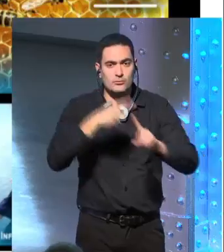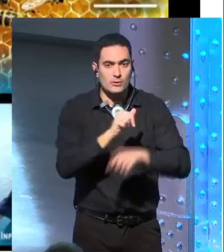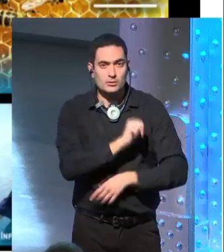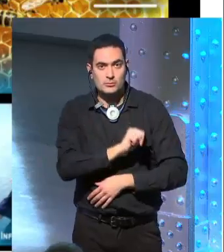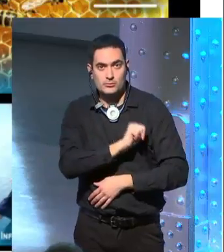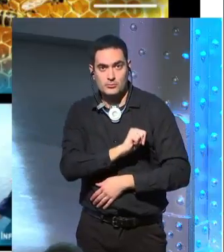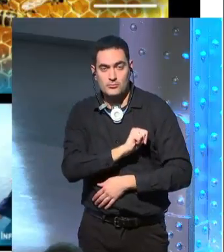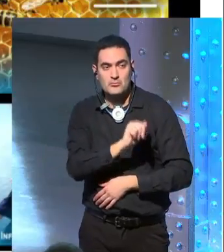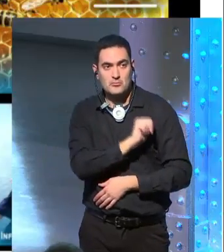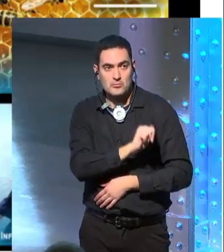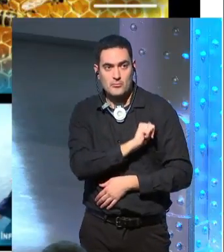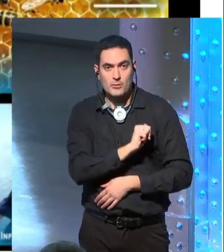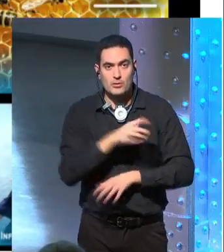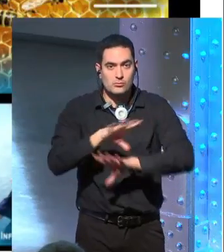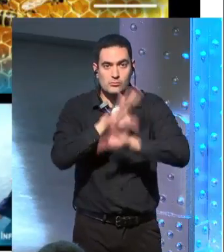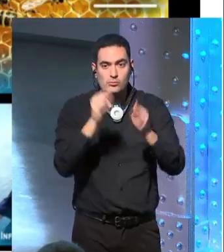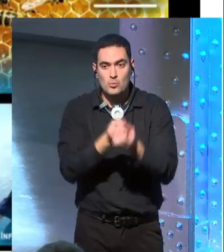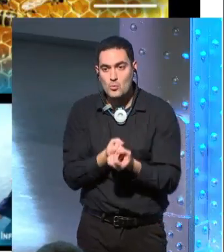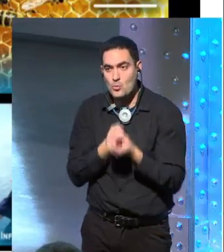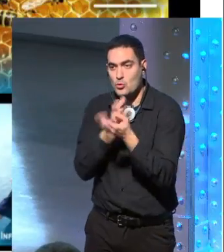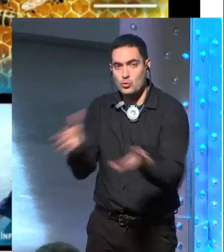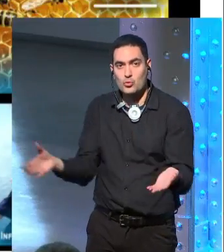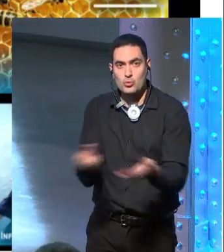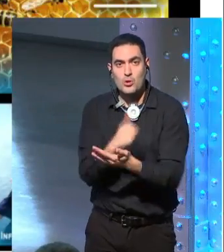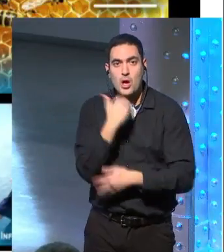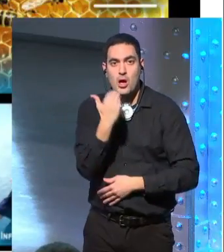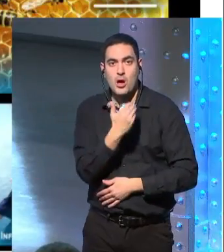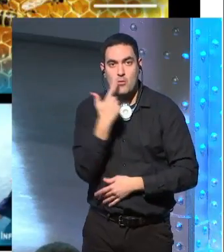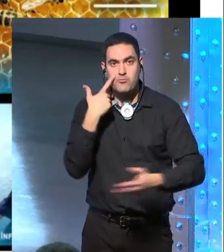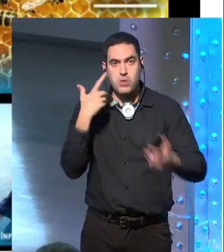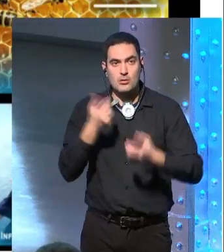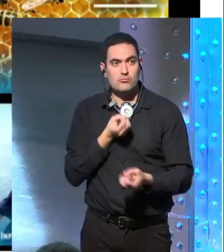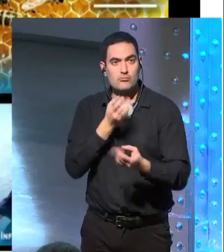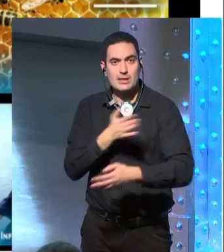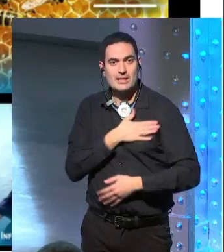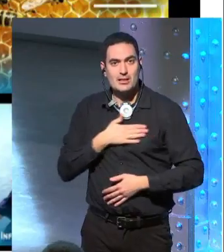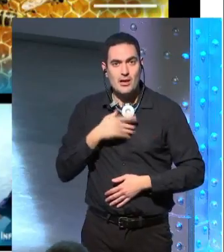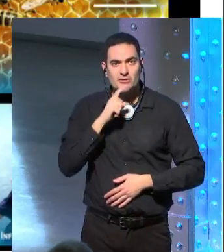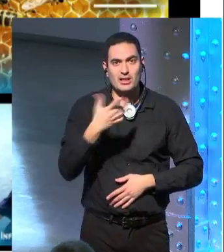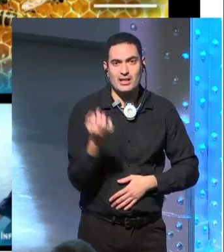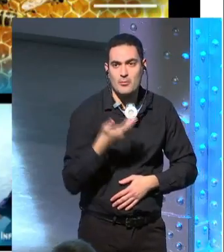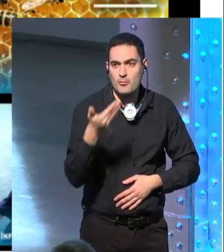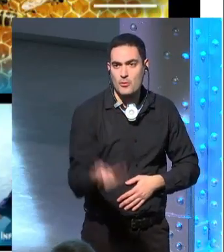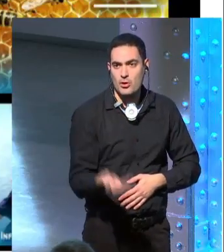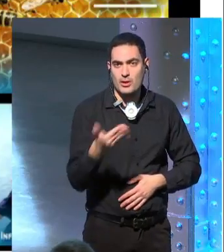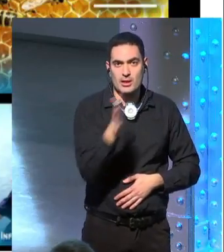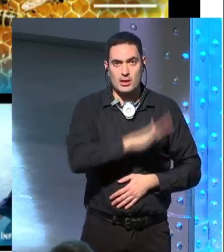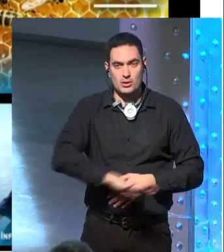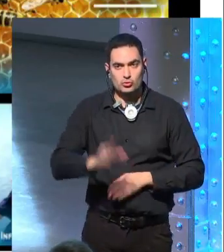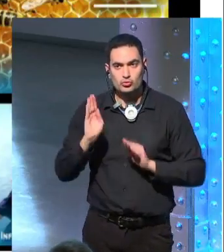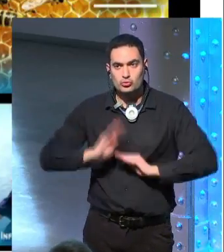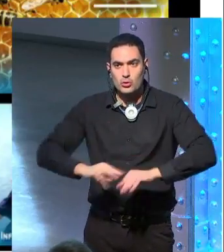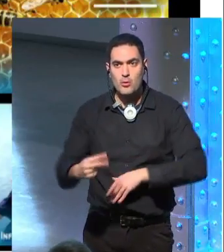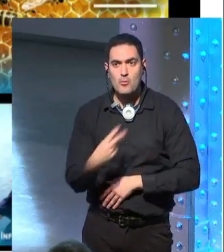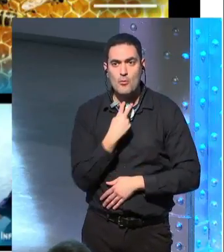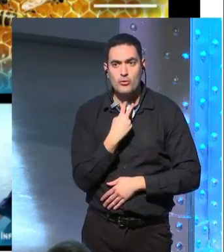Espero haber podido resumir todo, pero hay algo que quiero destacar, que es la importancia de los niños, que su